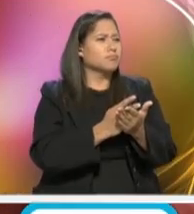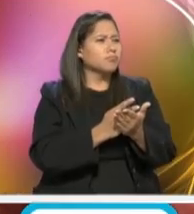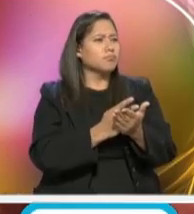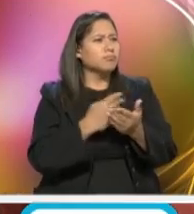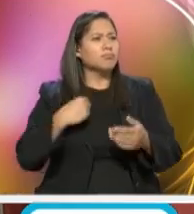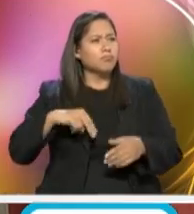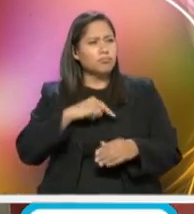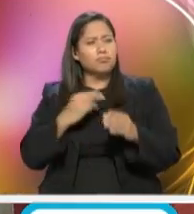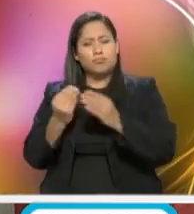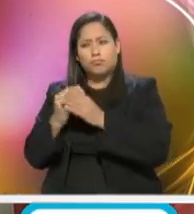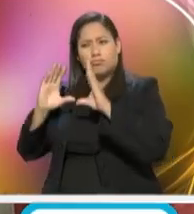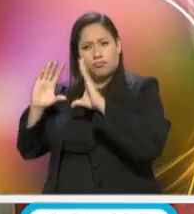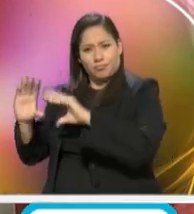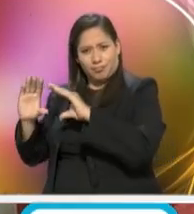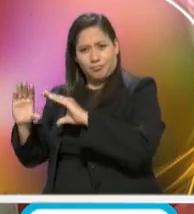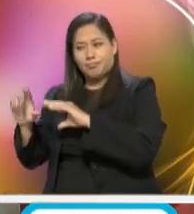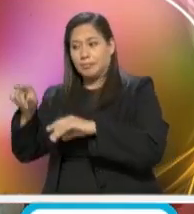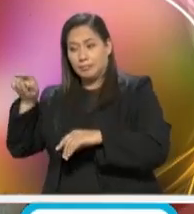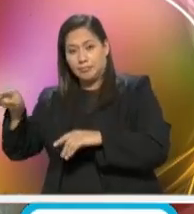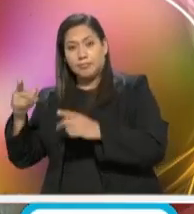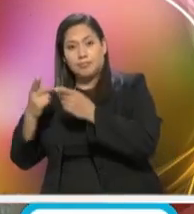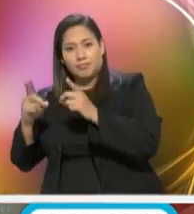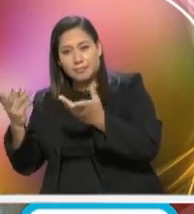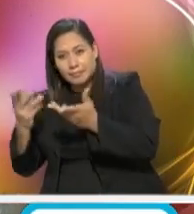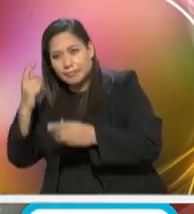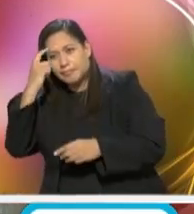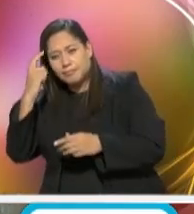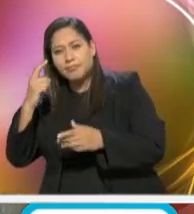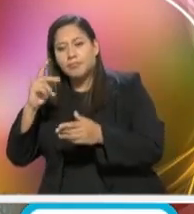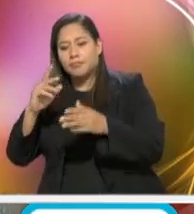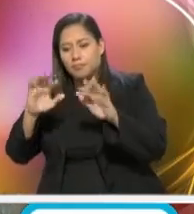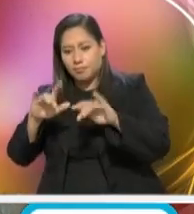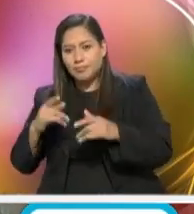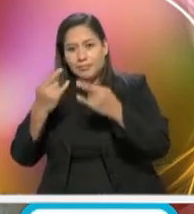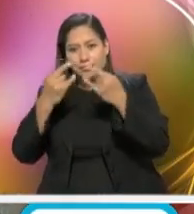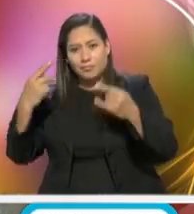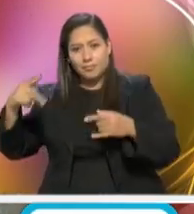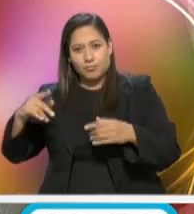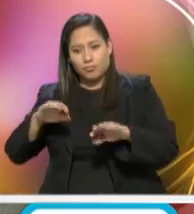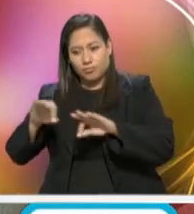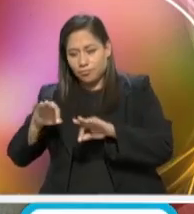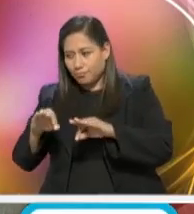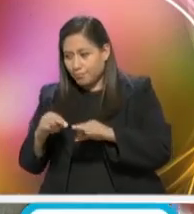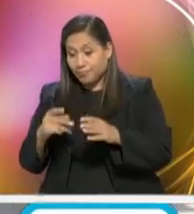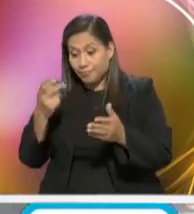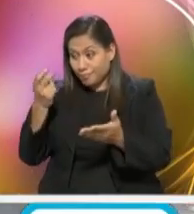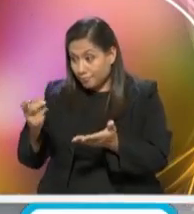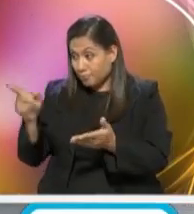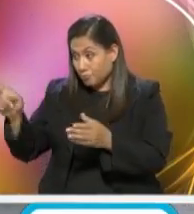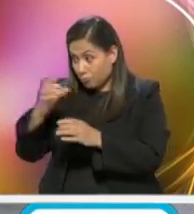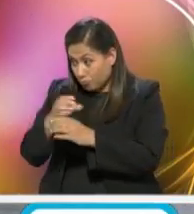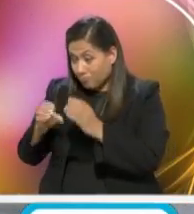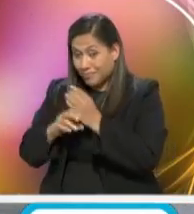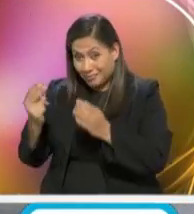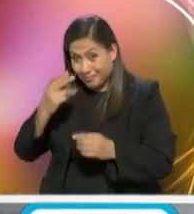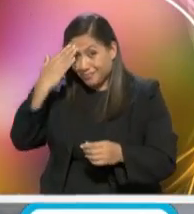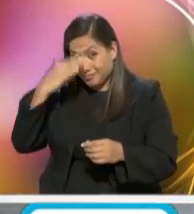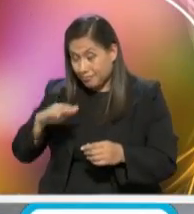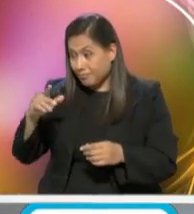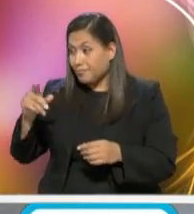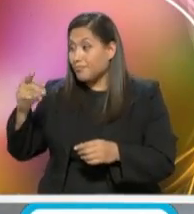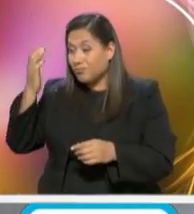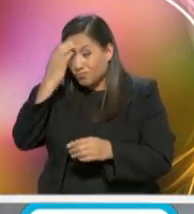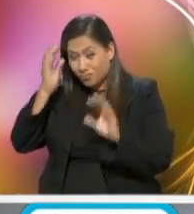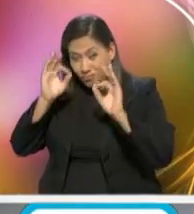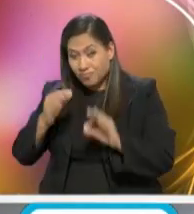que capacitar a la gente y luego para desarrollar los currículums en los que decimos, estas son las cosas que necesita saber alguien para